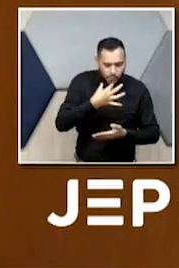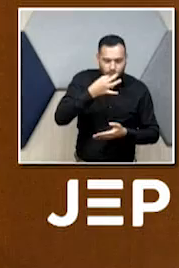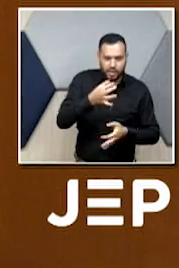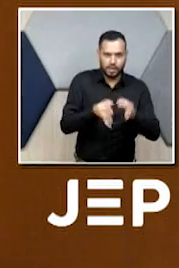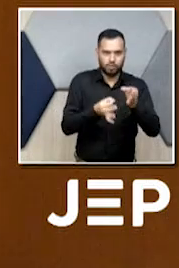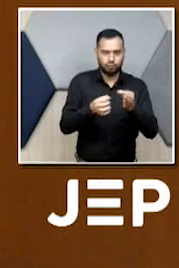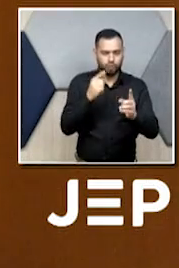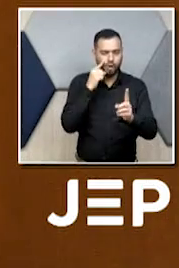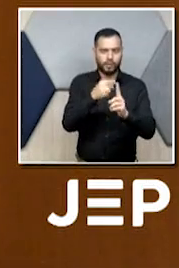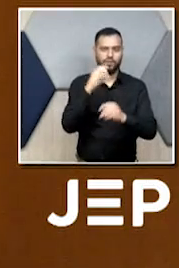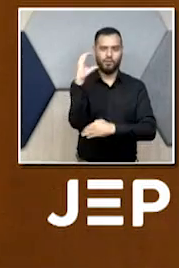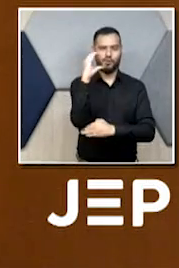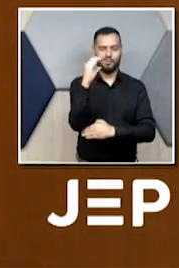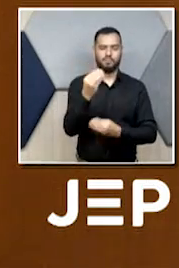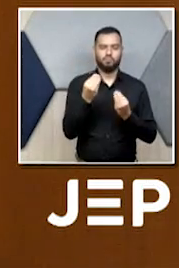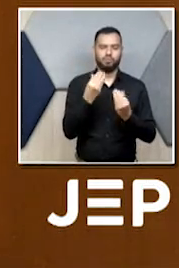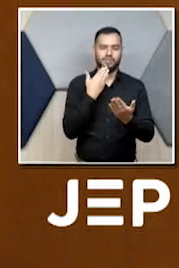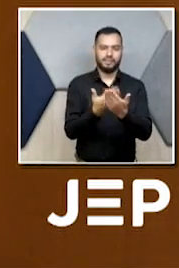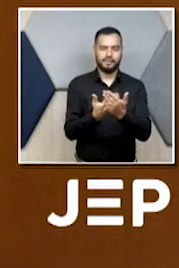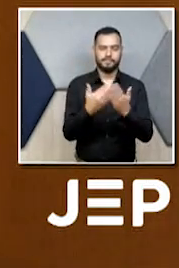gracias.